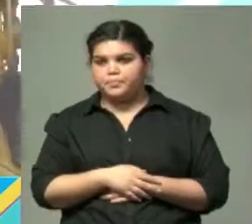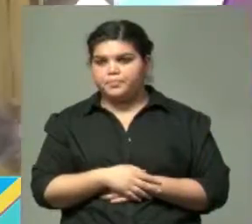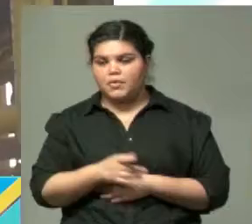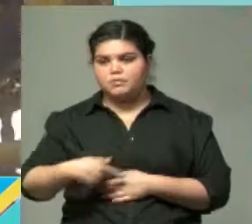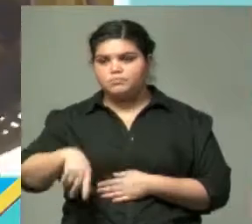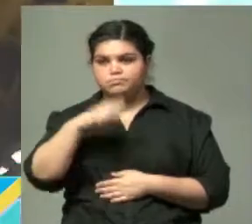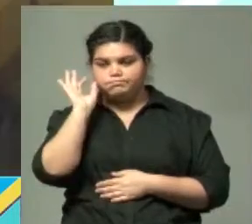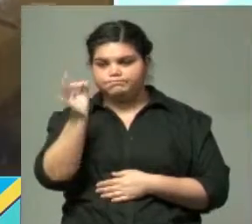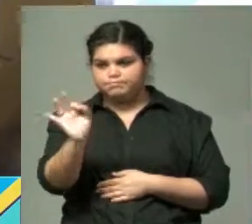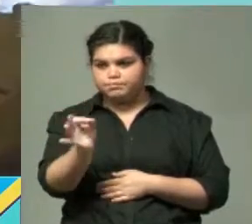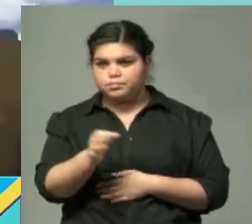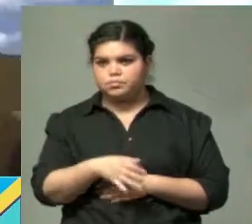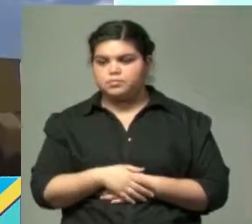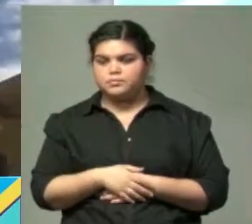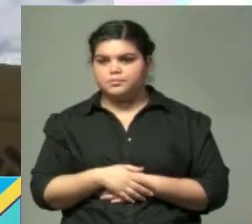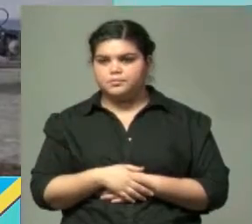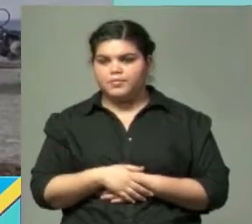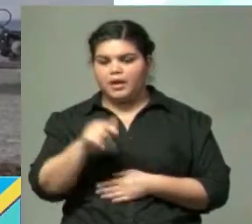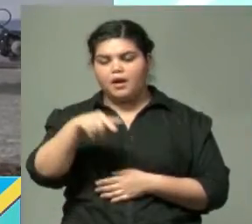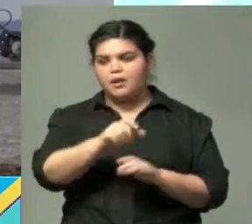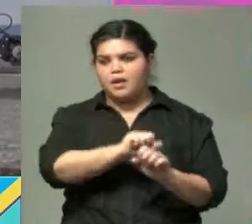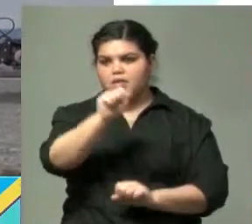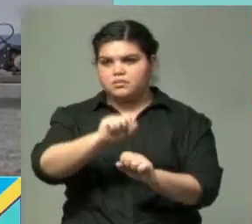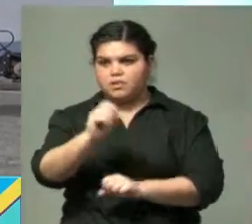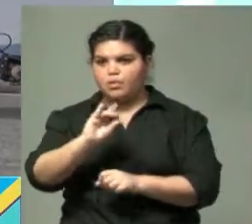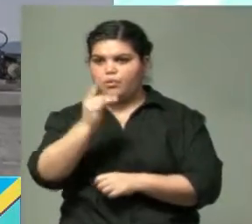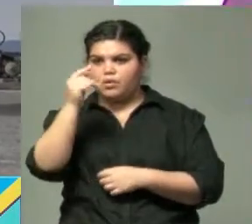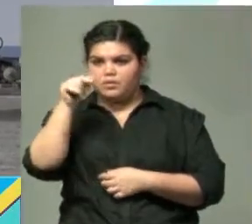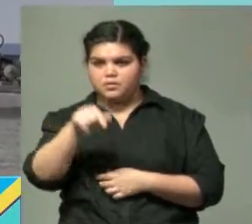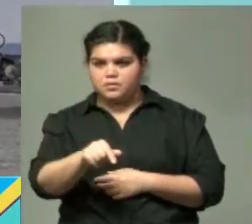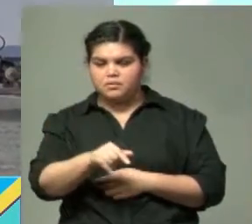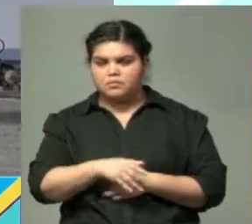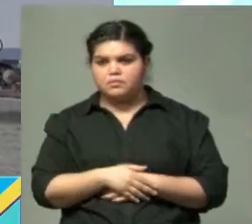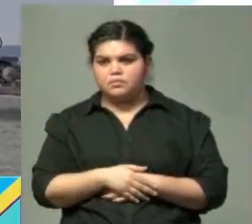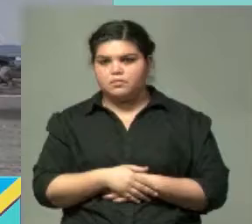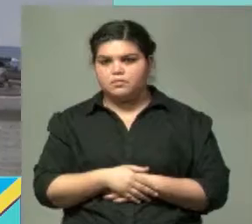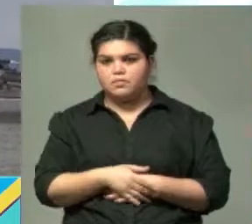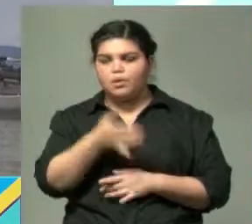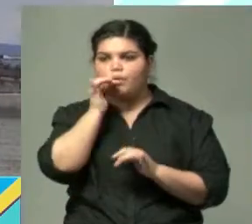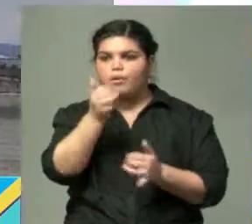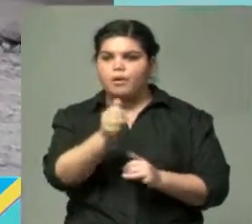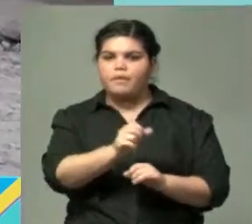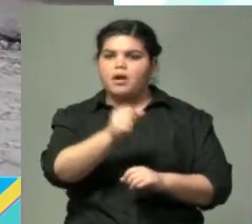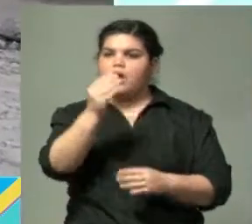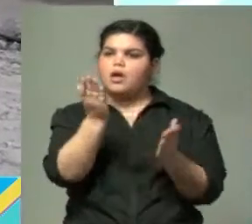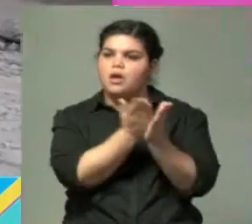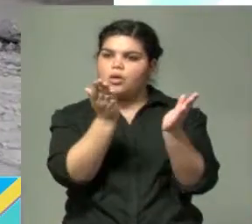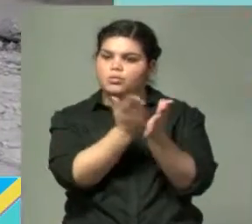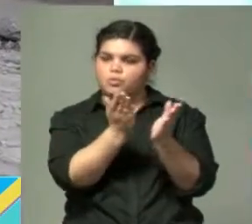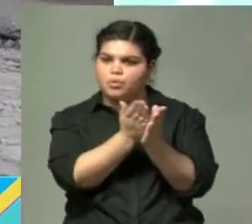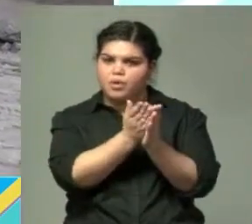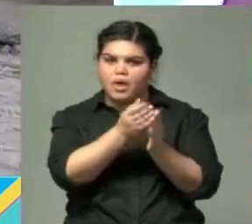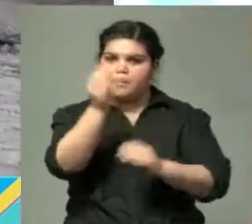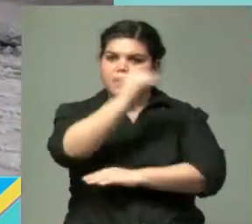sabemos por egresados de acá mismo de la universidad, un chico que está estudiando petróleo, en los últimos años ya